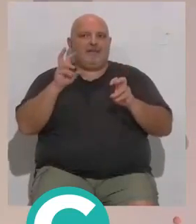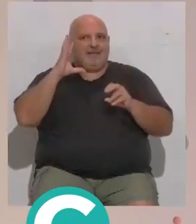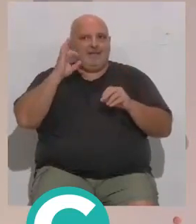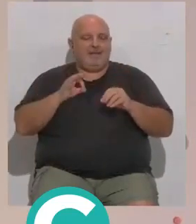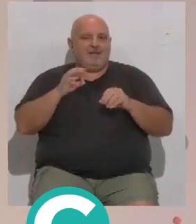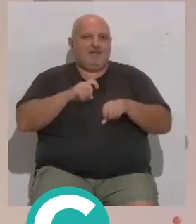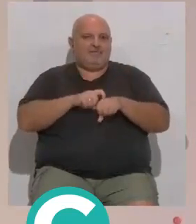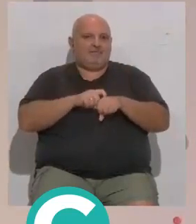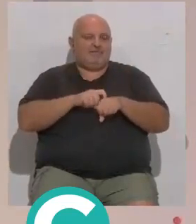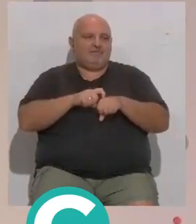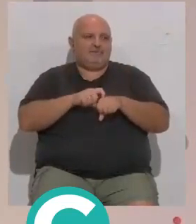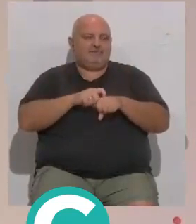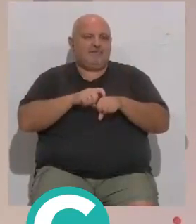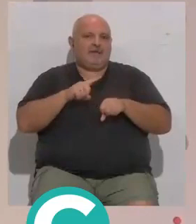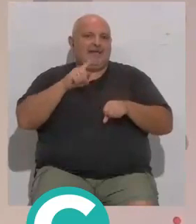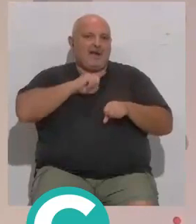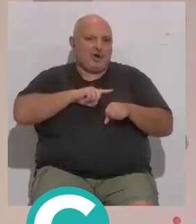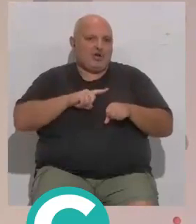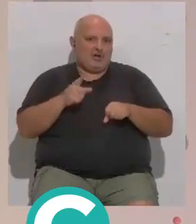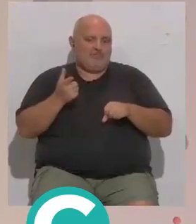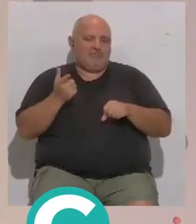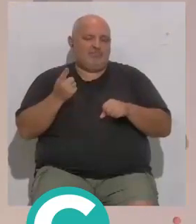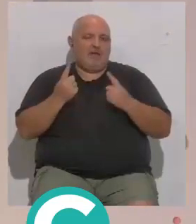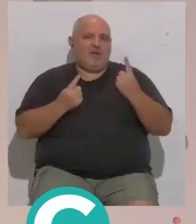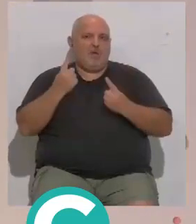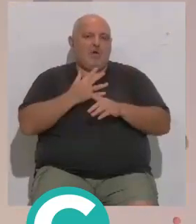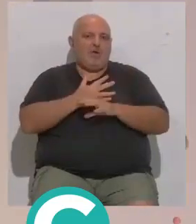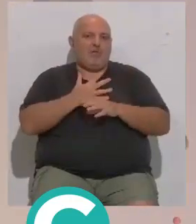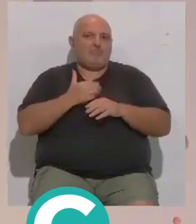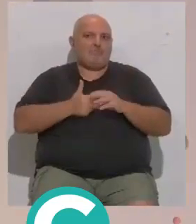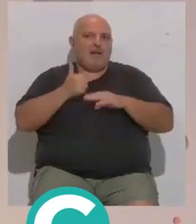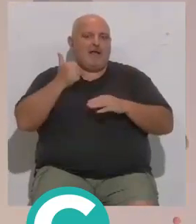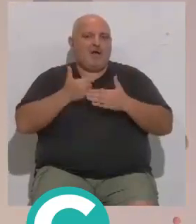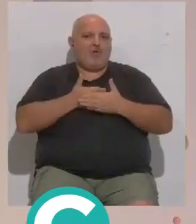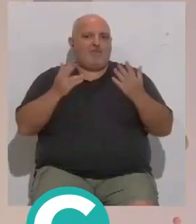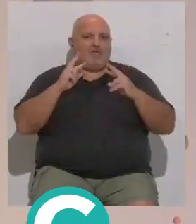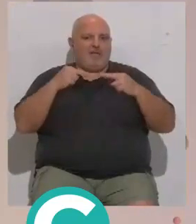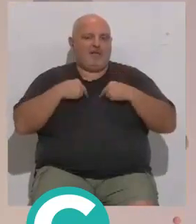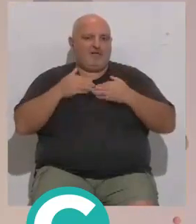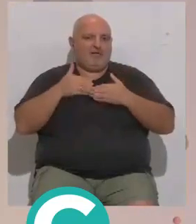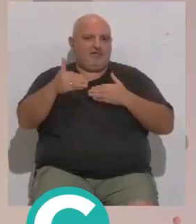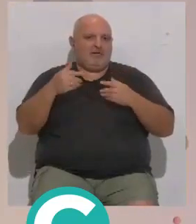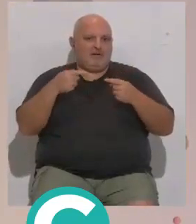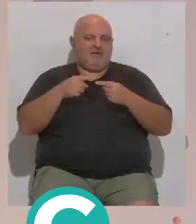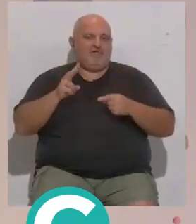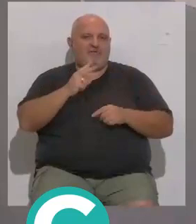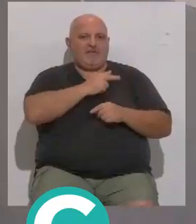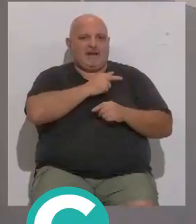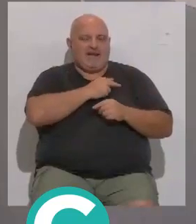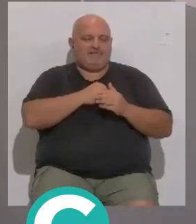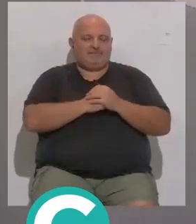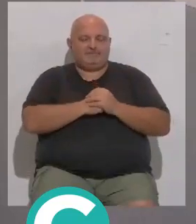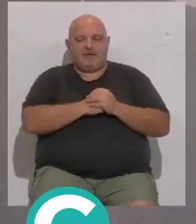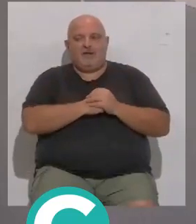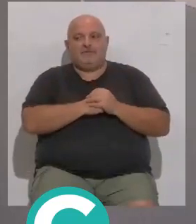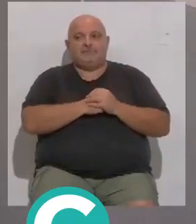de manera errónea, porque ahora lo que los jugadores van a tener es mucha más confianza a la hora de afrontar el partido frente al Villarreal. Y también